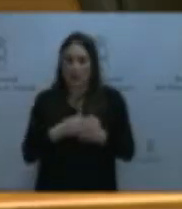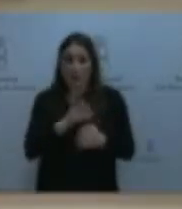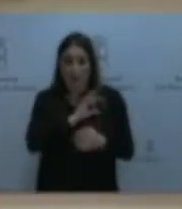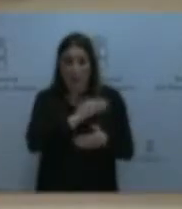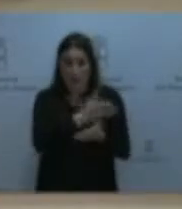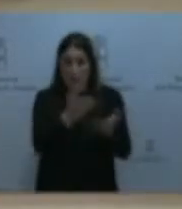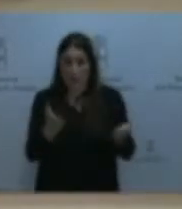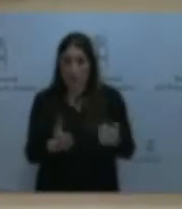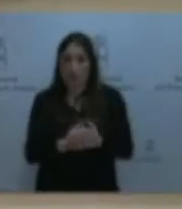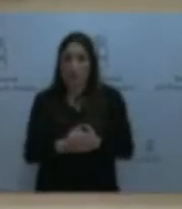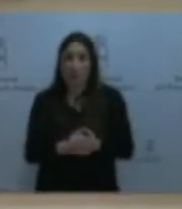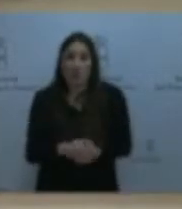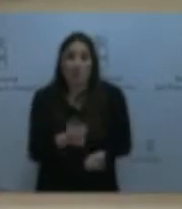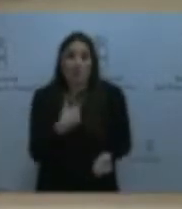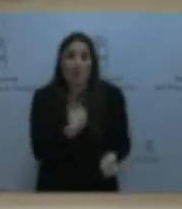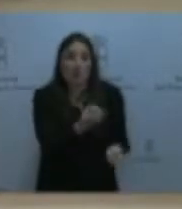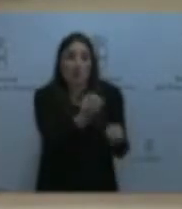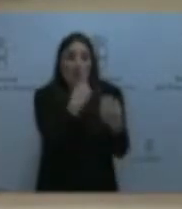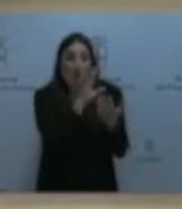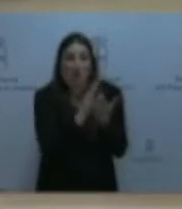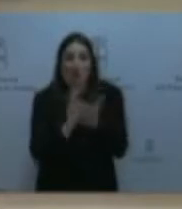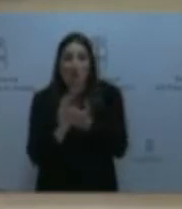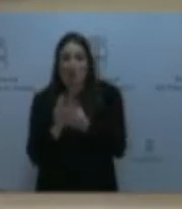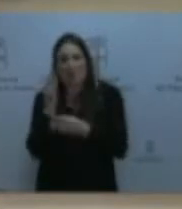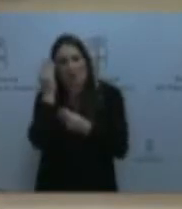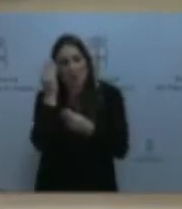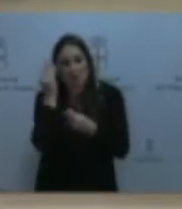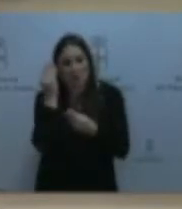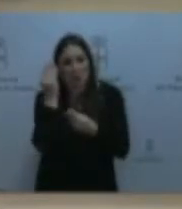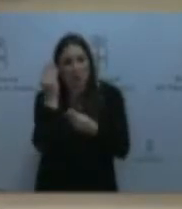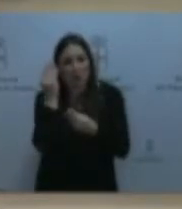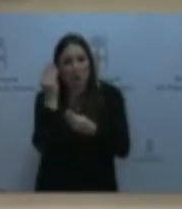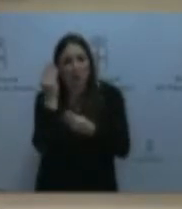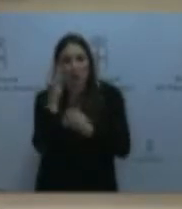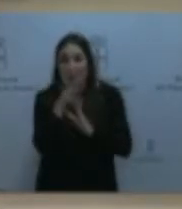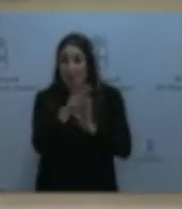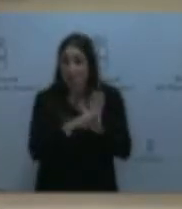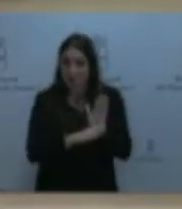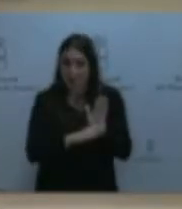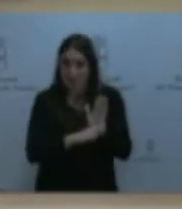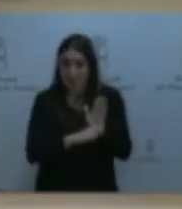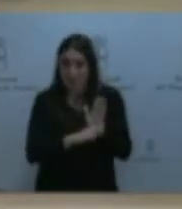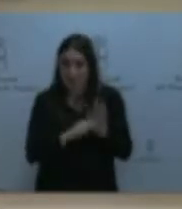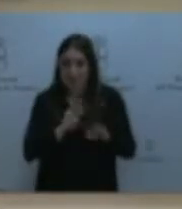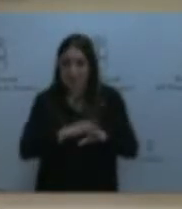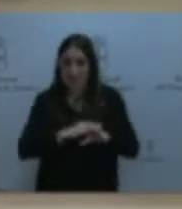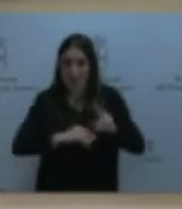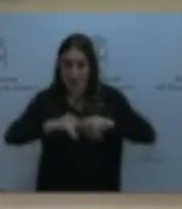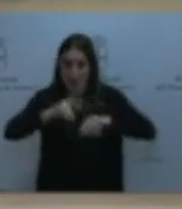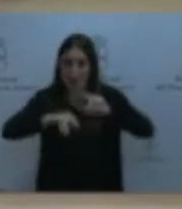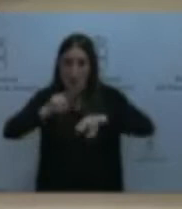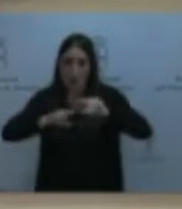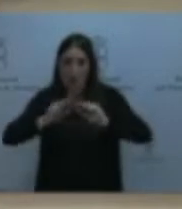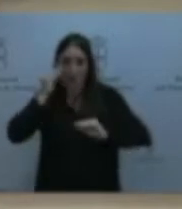Señorías, por la información de la que dispongo, yo creo que se puede afirmar que las medidas que se han tomado en la ejecución de la obra